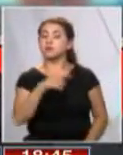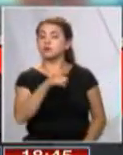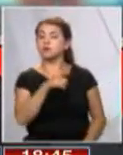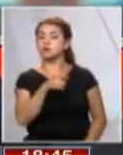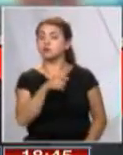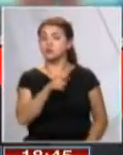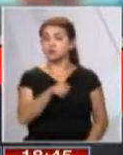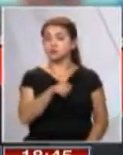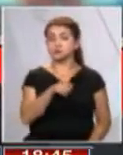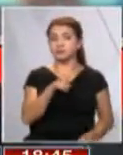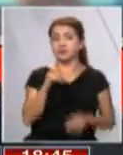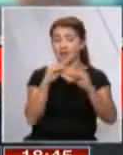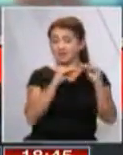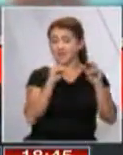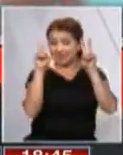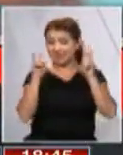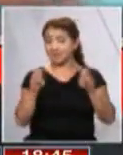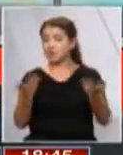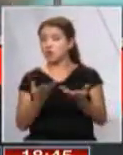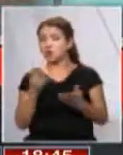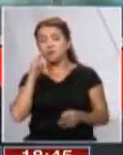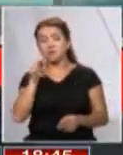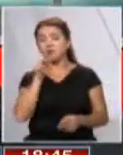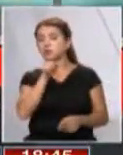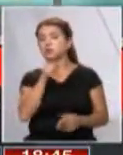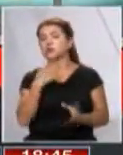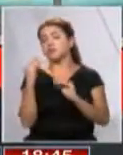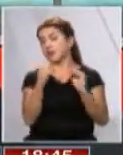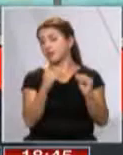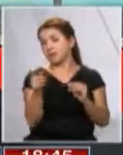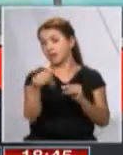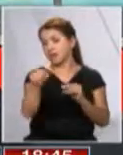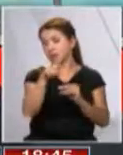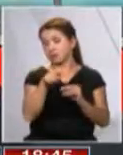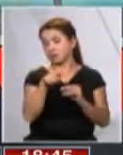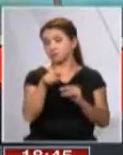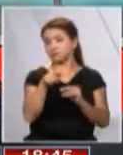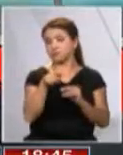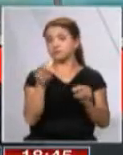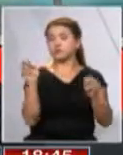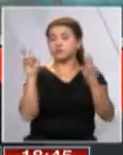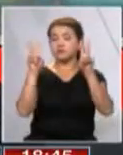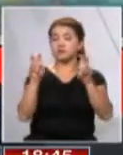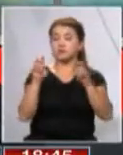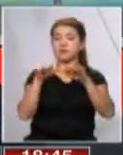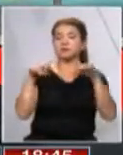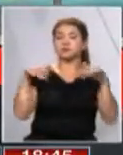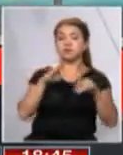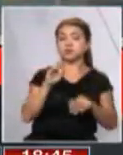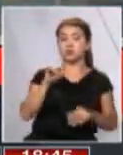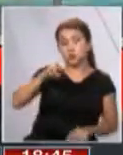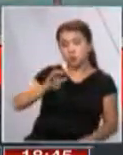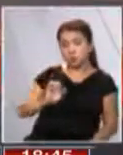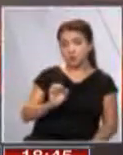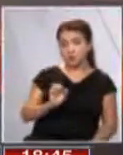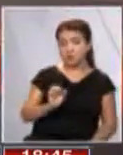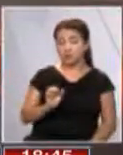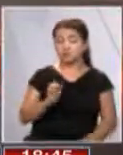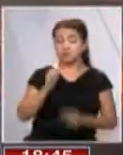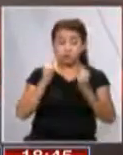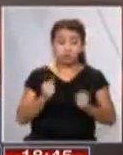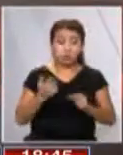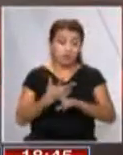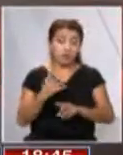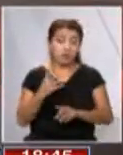abordado o debería ser abordado quizás el debate respecto al aborto en el marco de esta cumbre puede haber un espacio